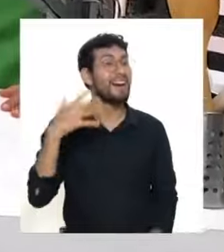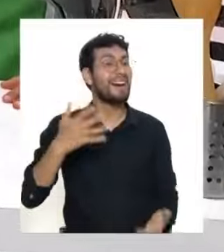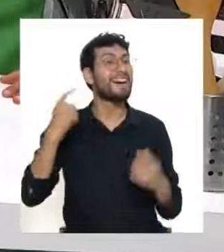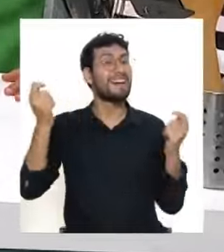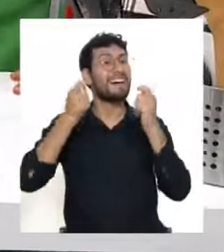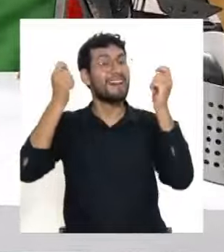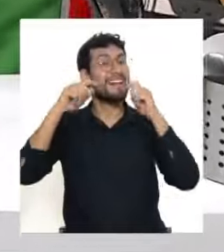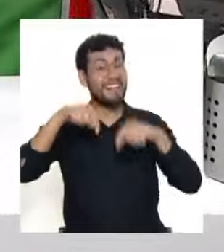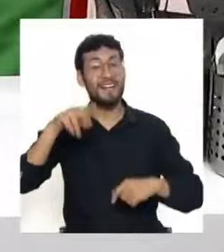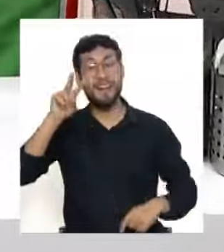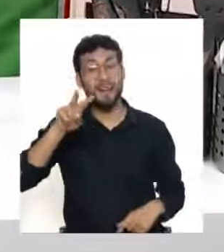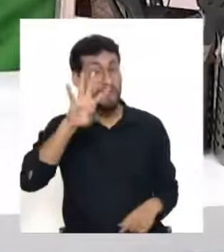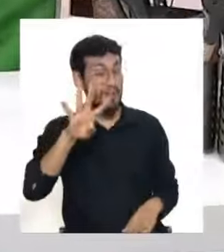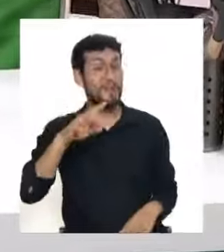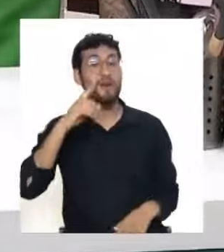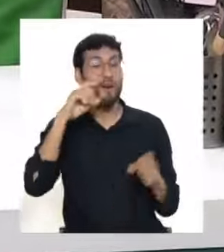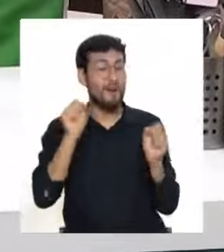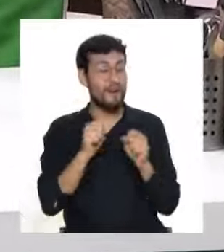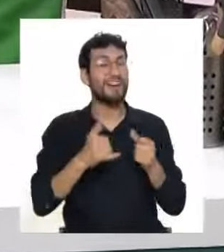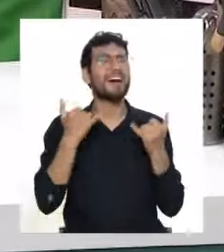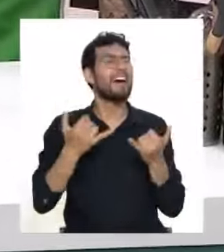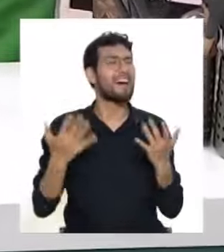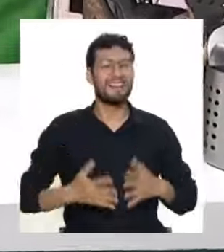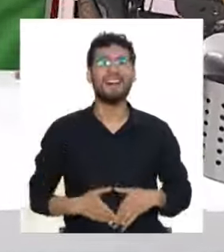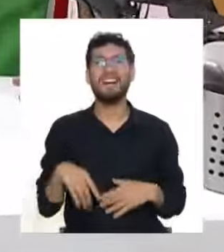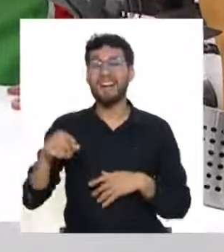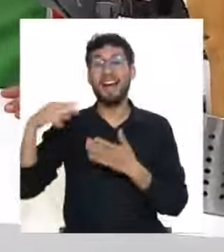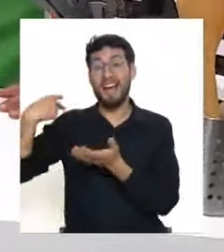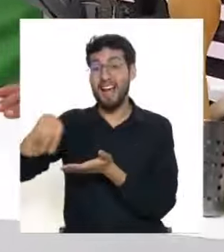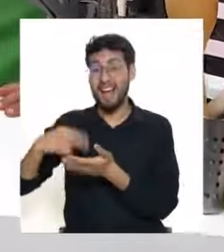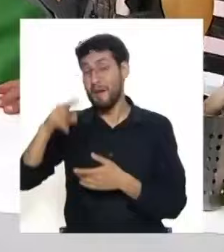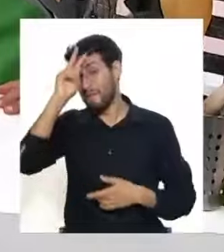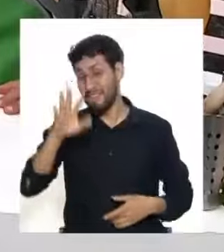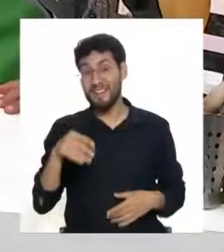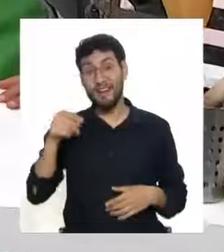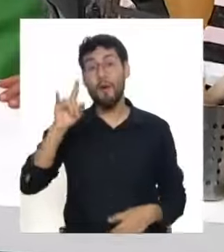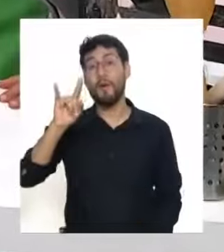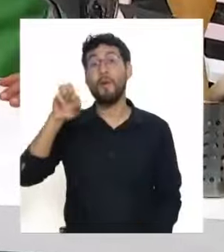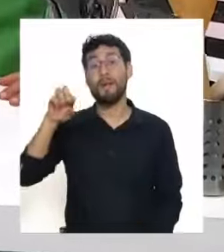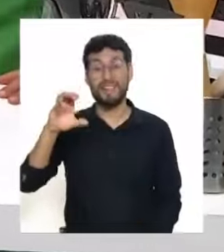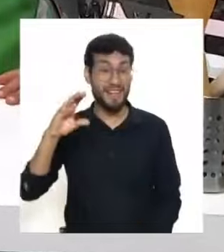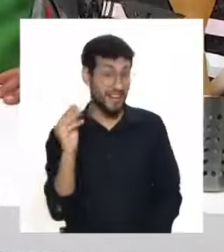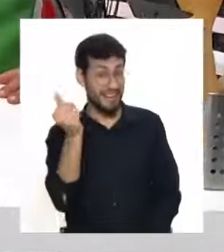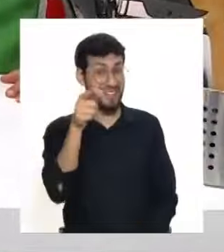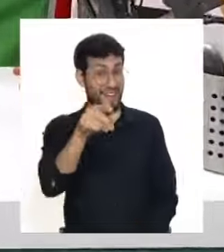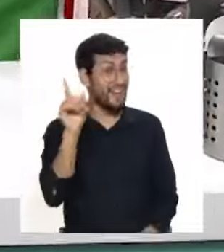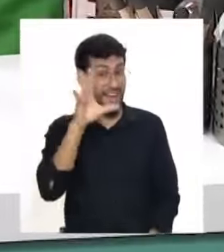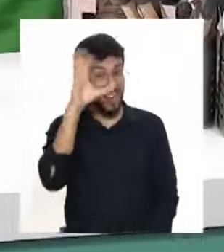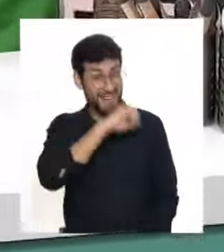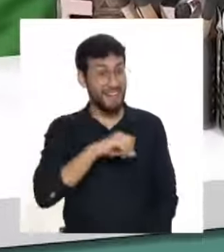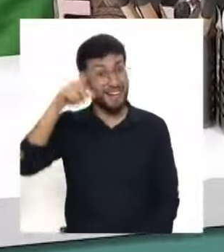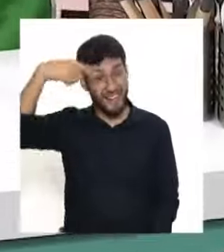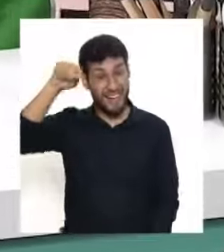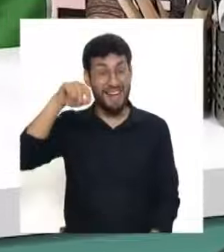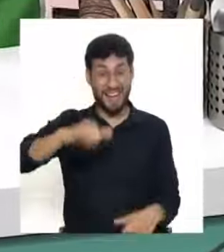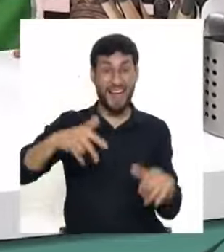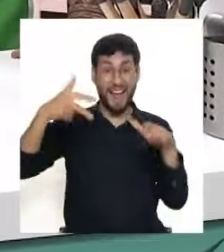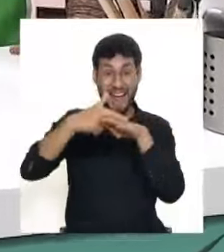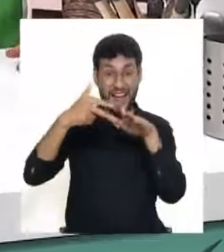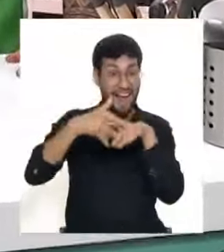celebró este 24 de junio y vamos a tener al elenco de danzas peruanas de la UPC. No te lo puedes perder, nos vamos a un